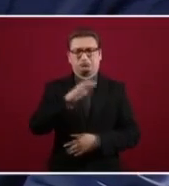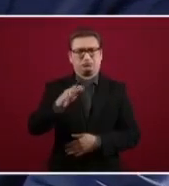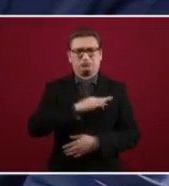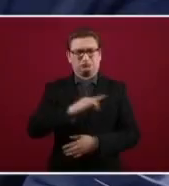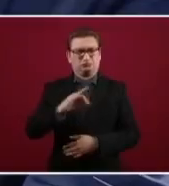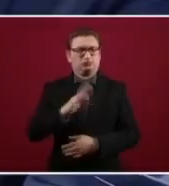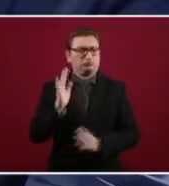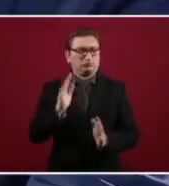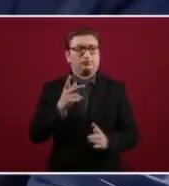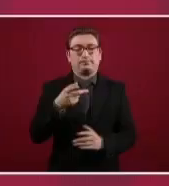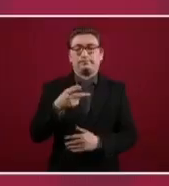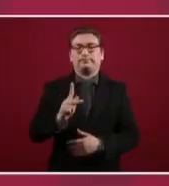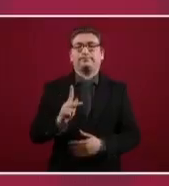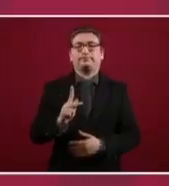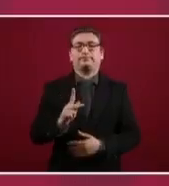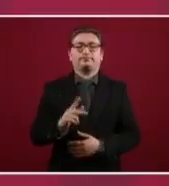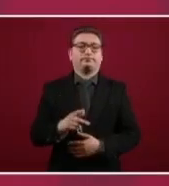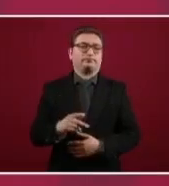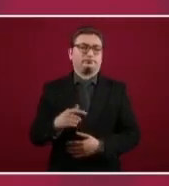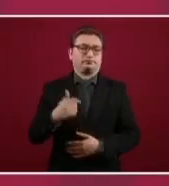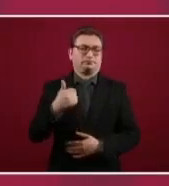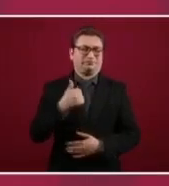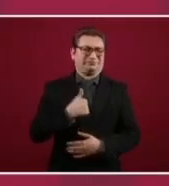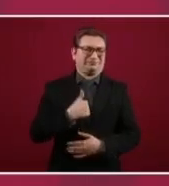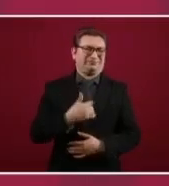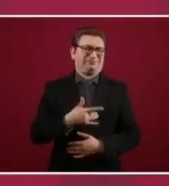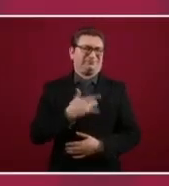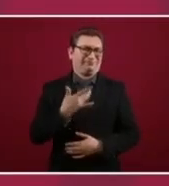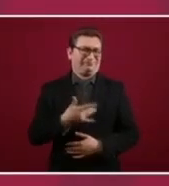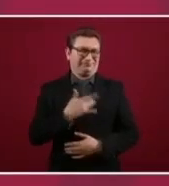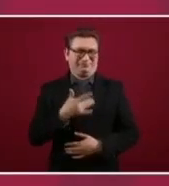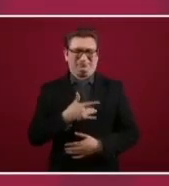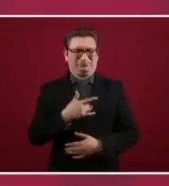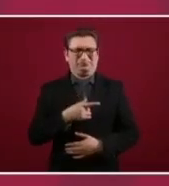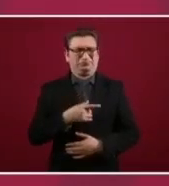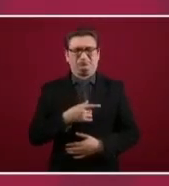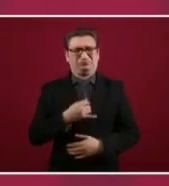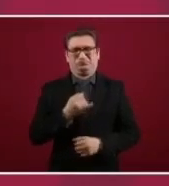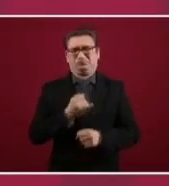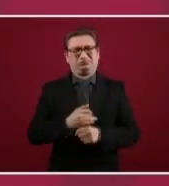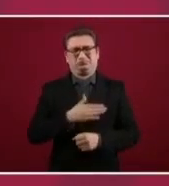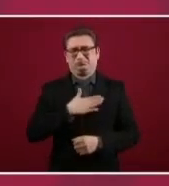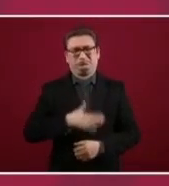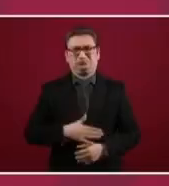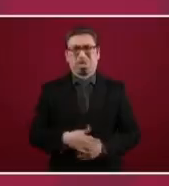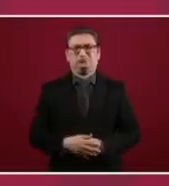pero se me hace una injusticia